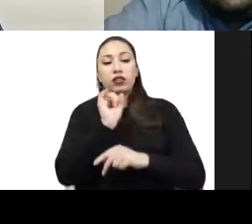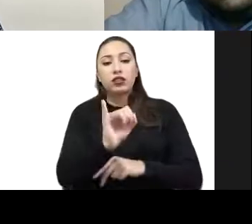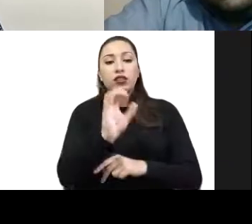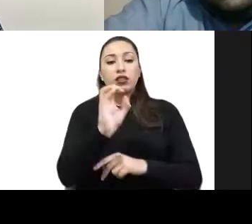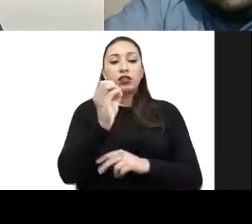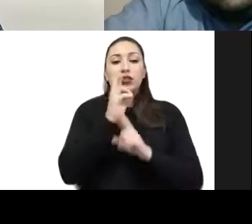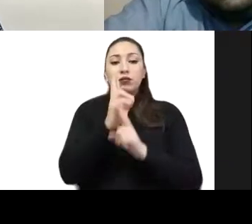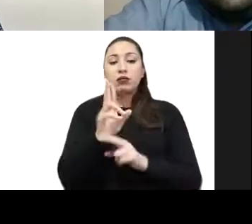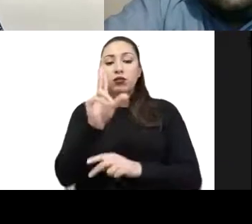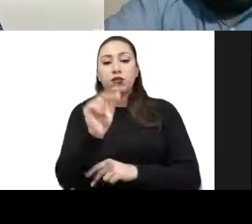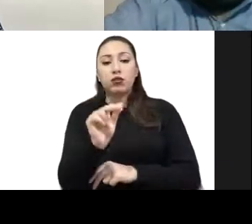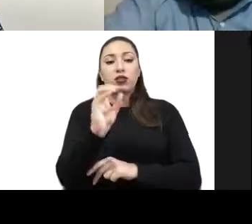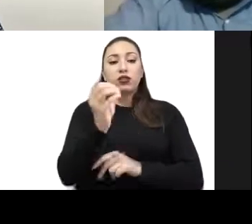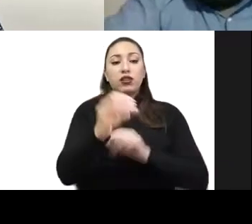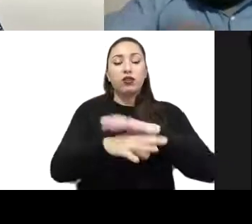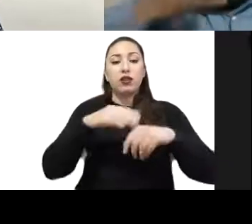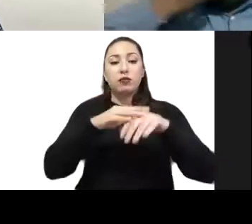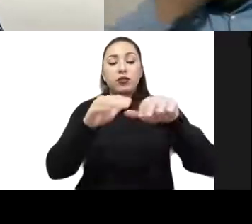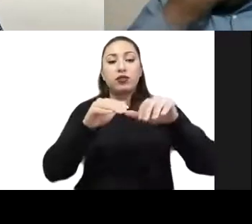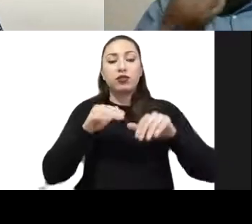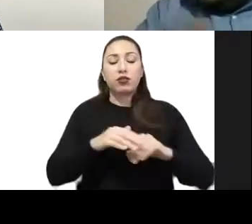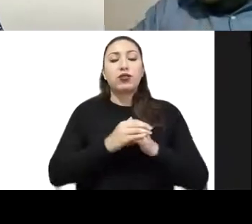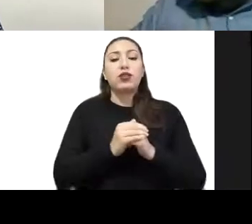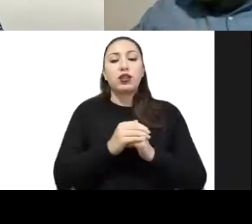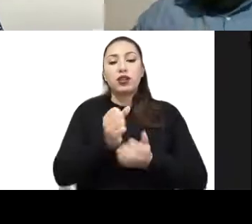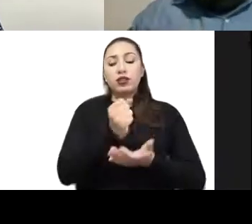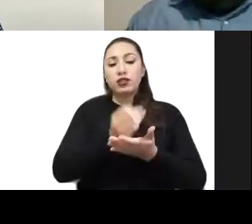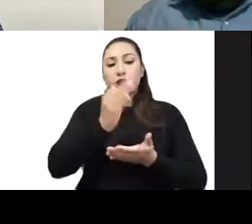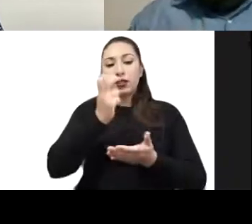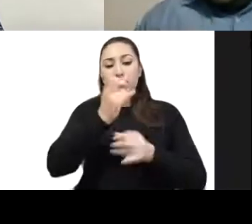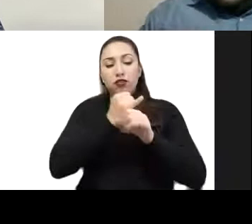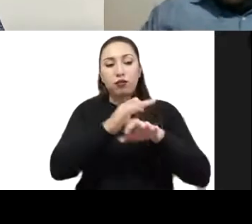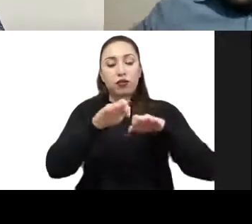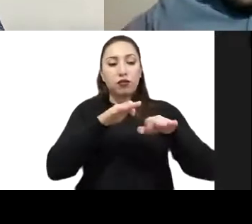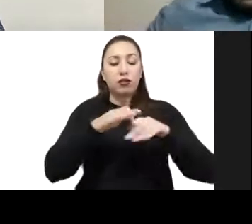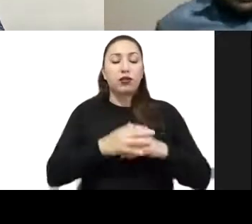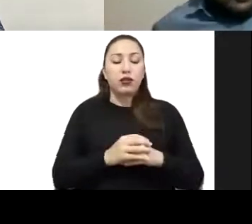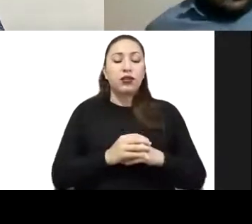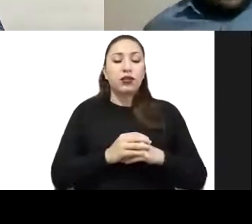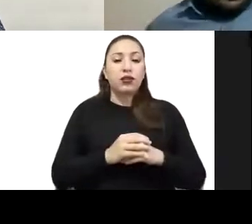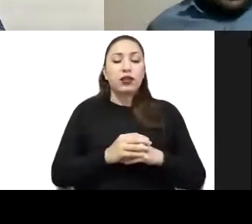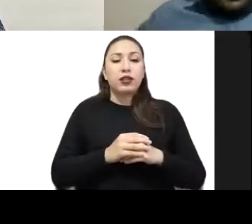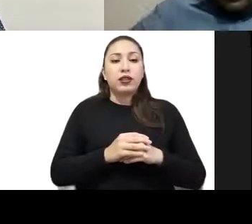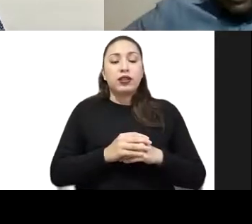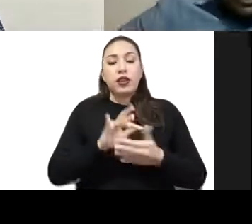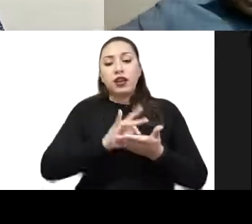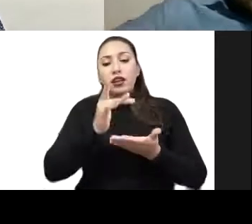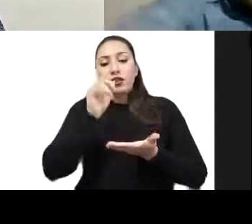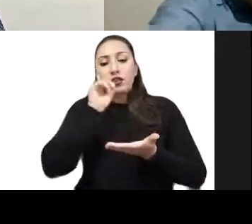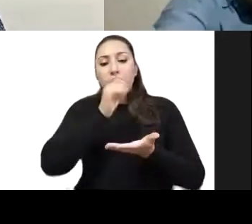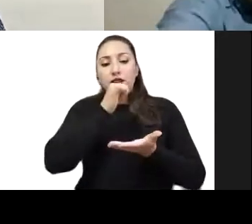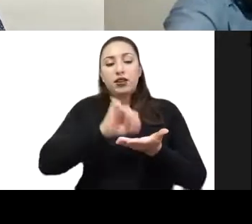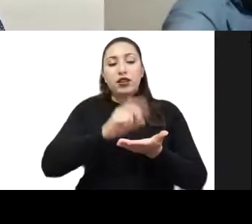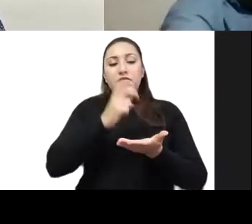0 votos en contra, 0 abstenciones. En virtud de lo anterior, queda aprobado el informe de referencia. Gracias, diputada. En consecuencia, queda